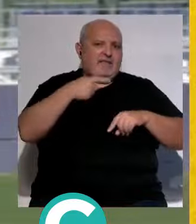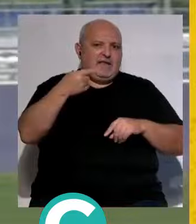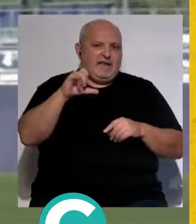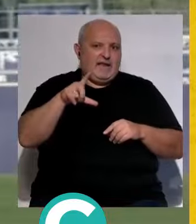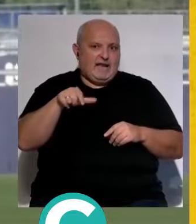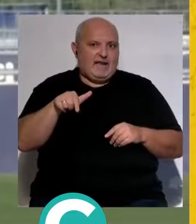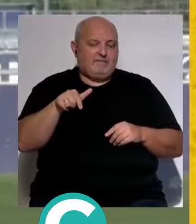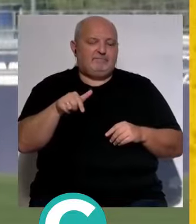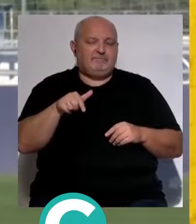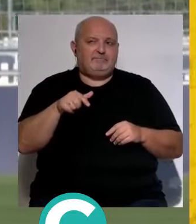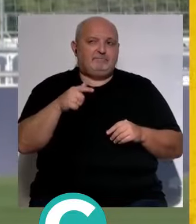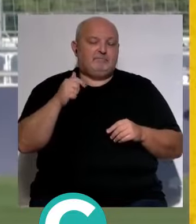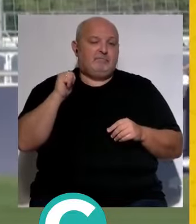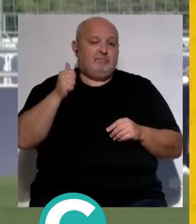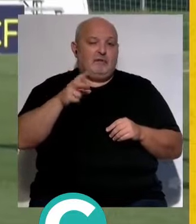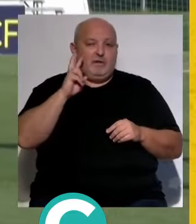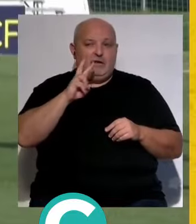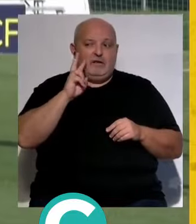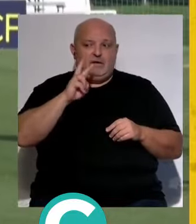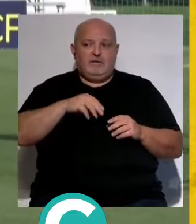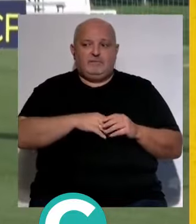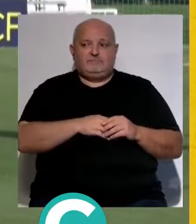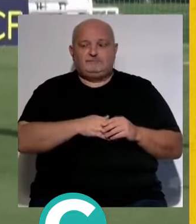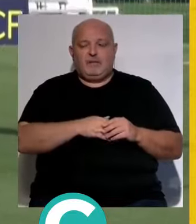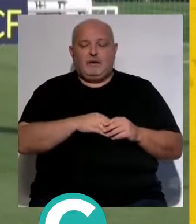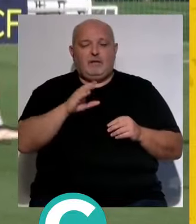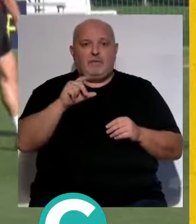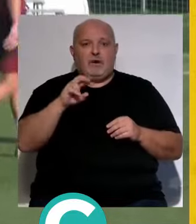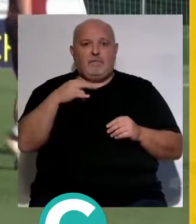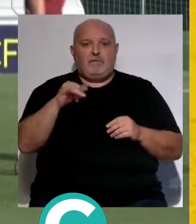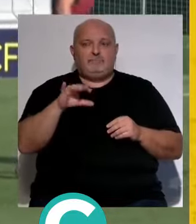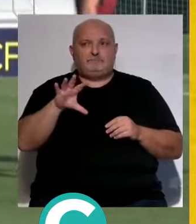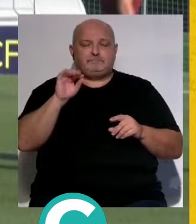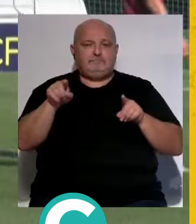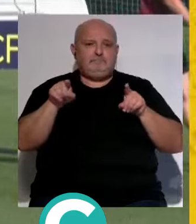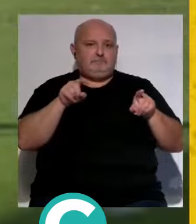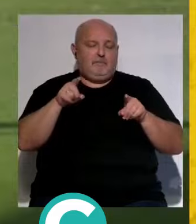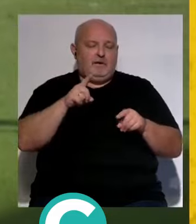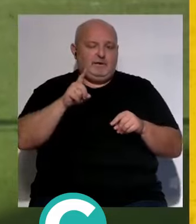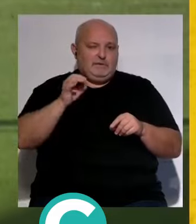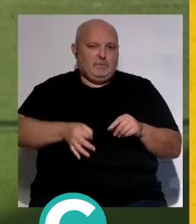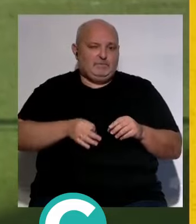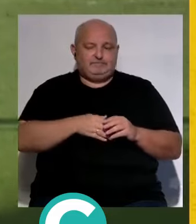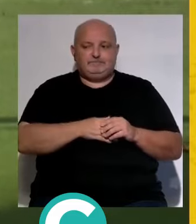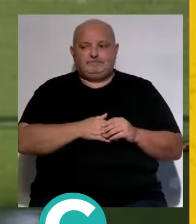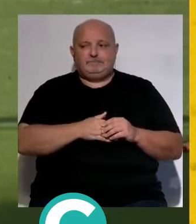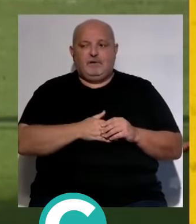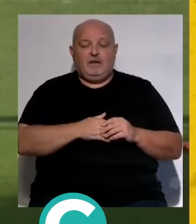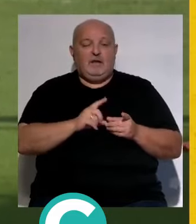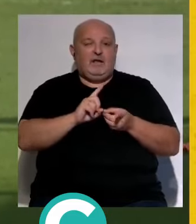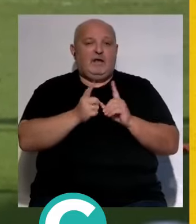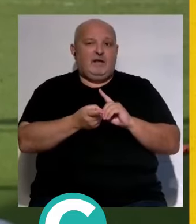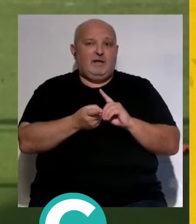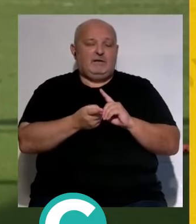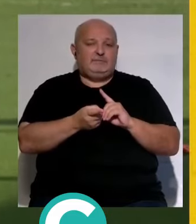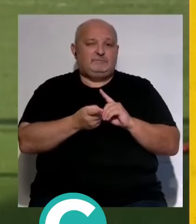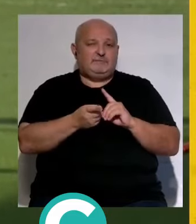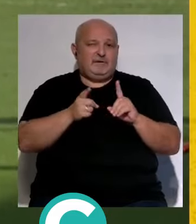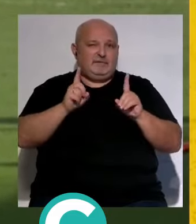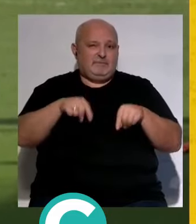un aficionado que lleva toda la vida viendo Paco López viene nuevo, y Paco López elegirá el que mejor esté. Pasa que también va a cambiar el